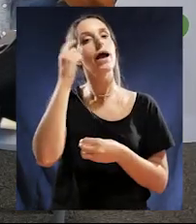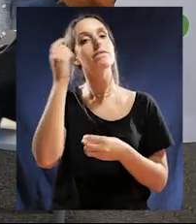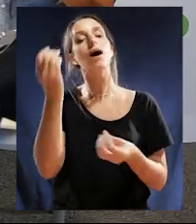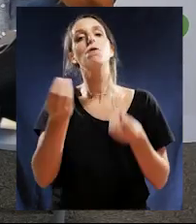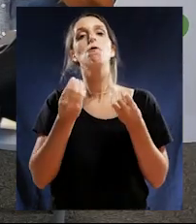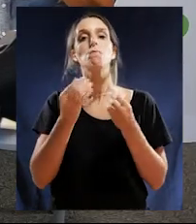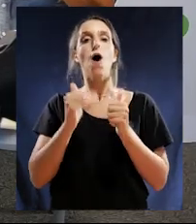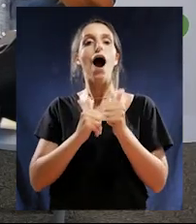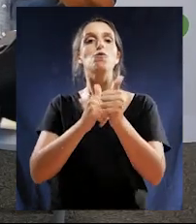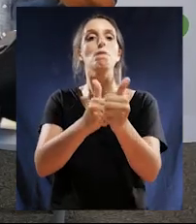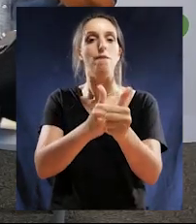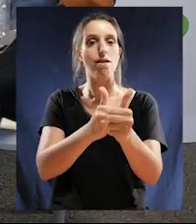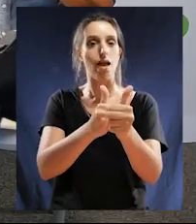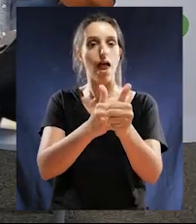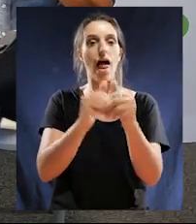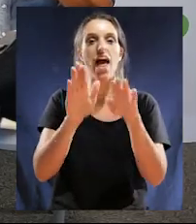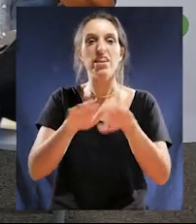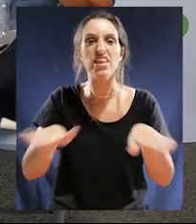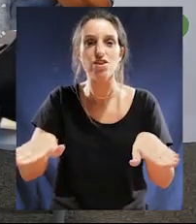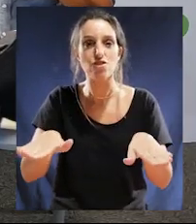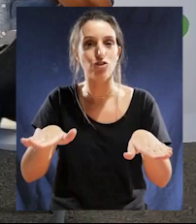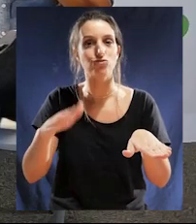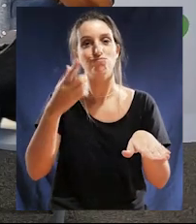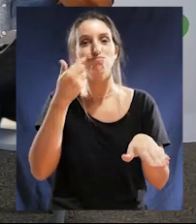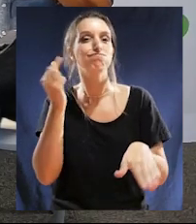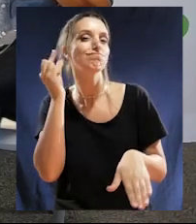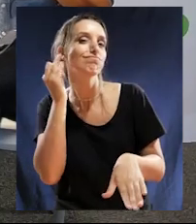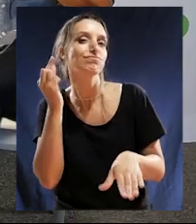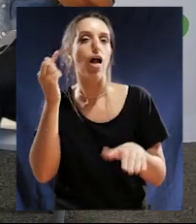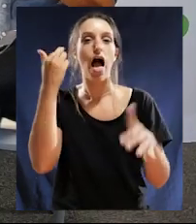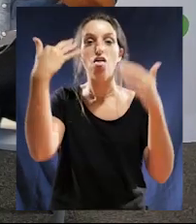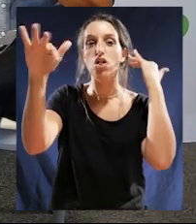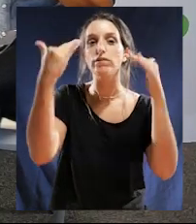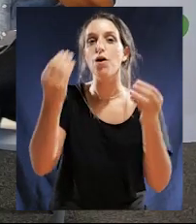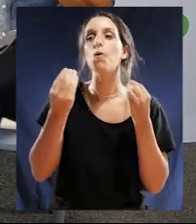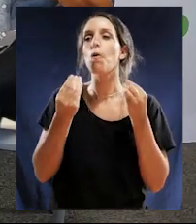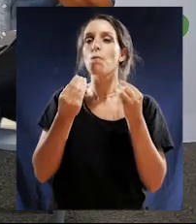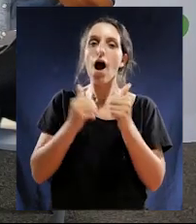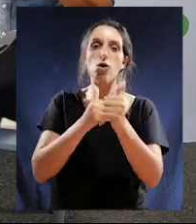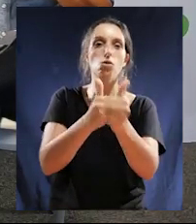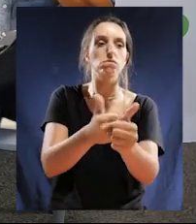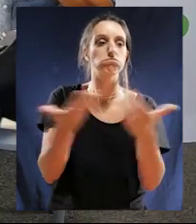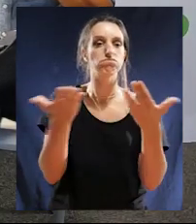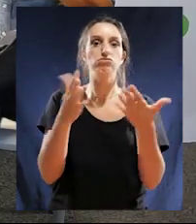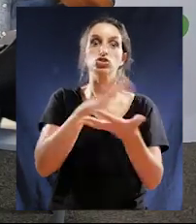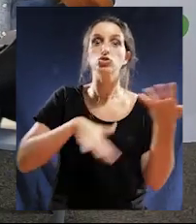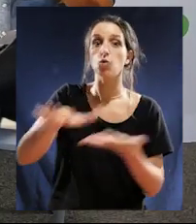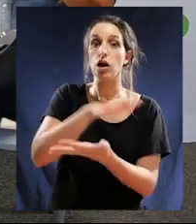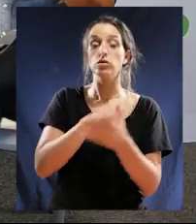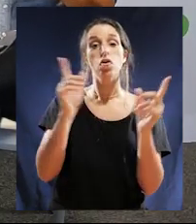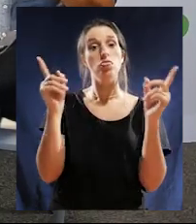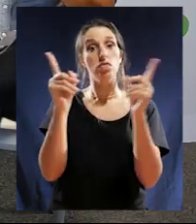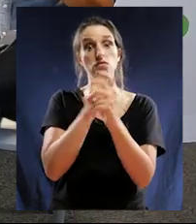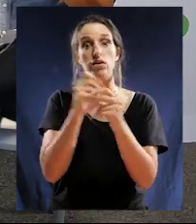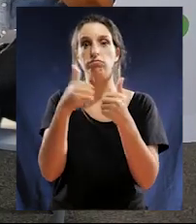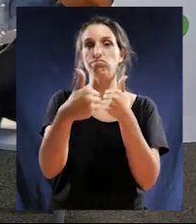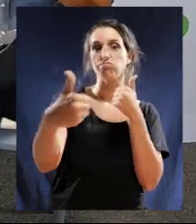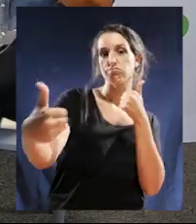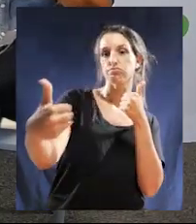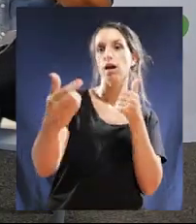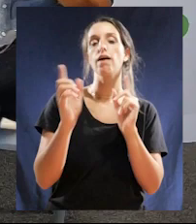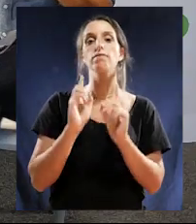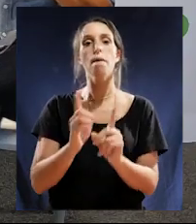pienso de cómo acompañar a nuestros niños, niñas, adolescentes en esta situación tan compleja de distanciamiento